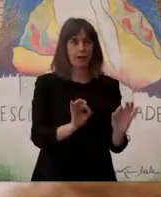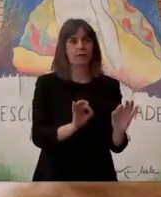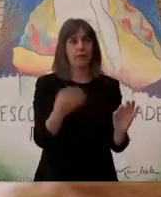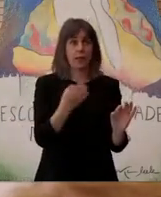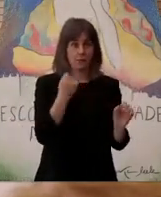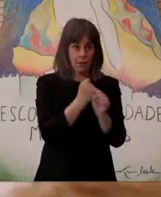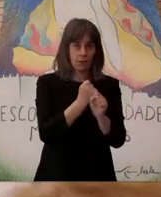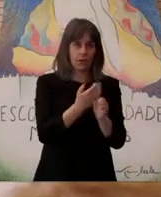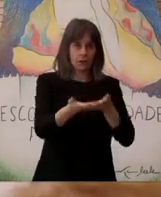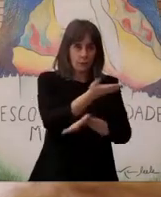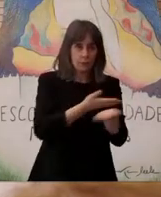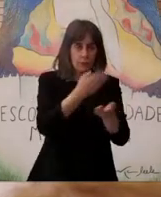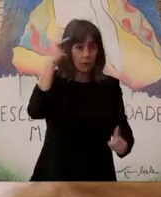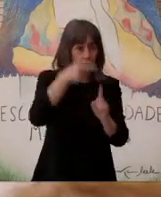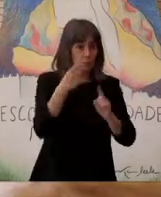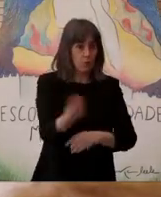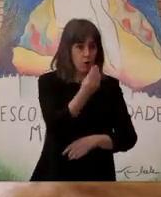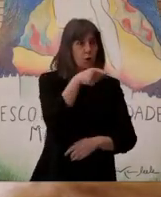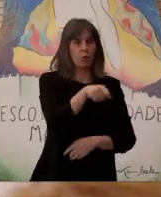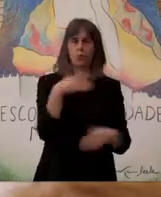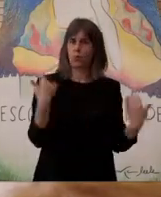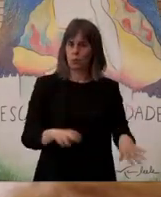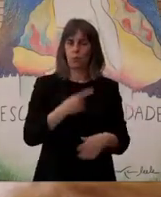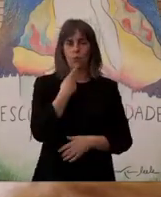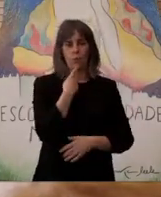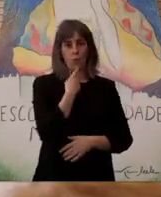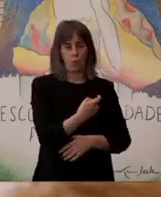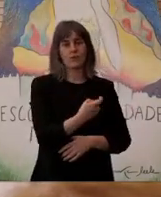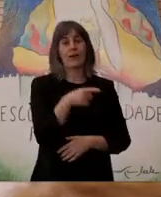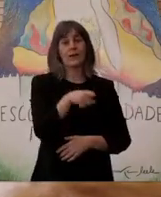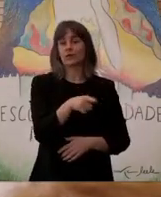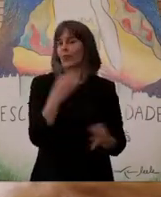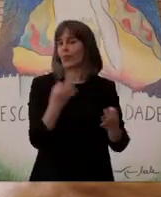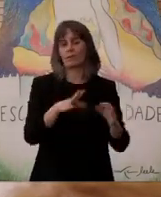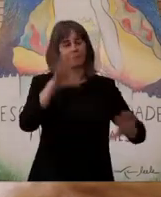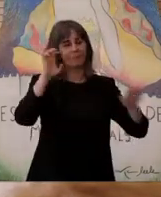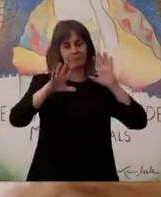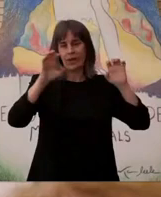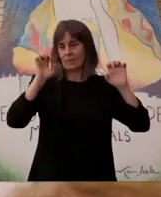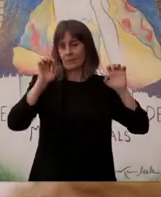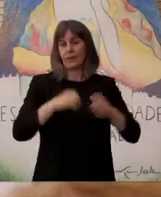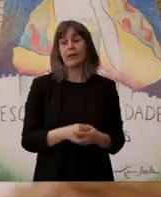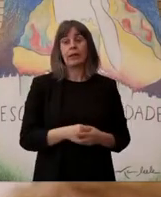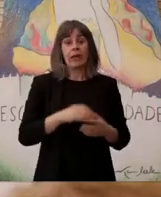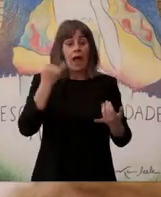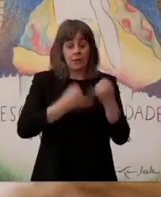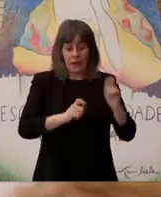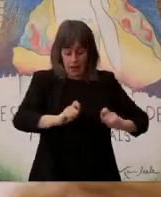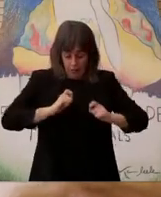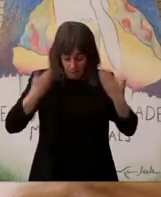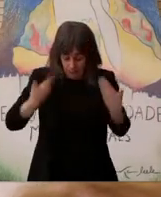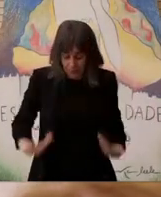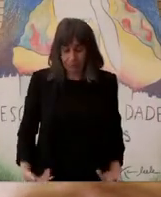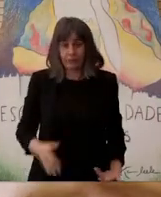también me costó o sea esto es un aprendizaje que se fae y de todo esto pues son que son ahora no Pero